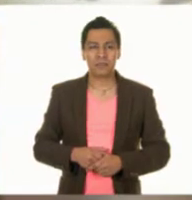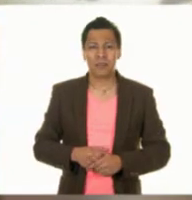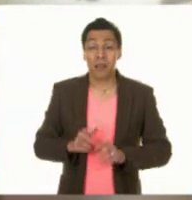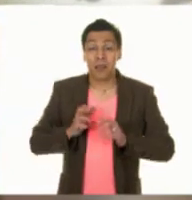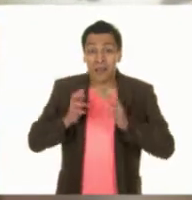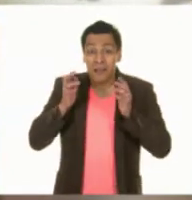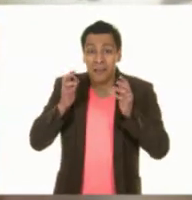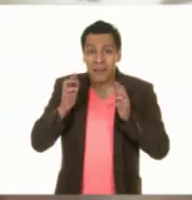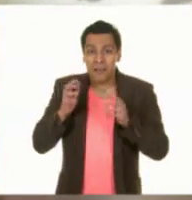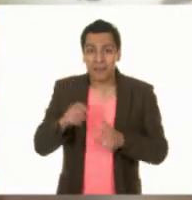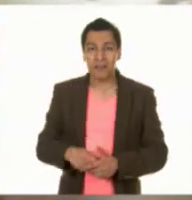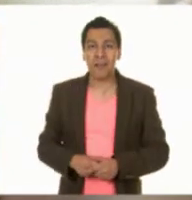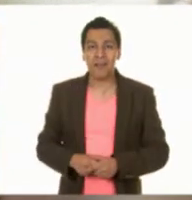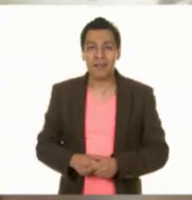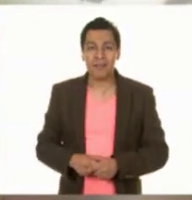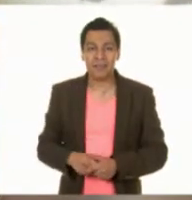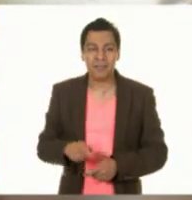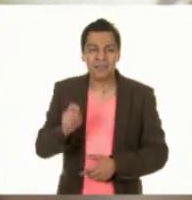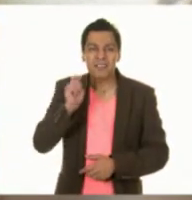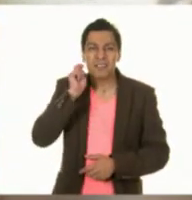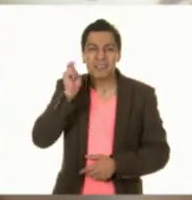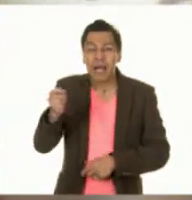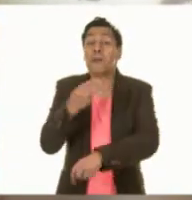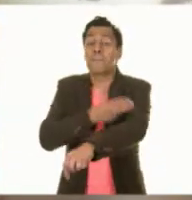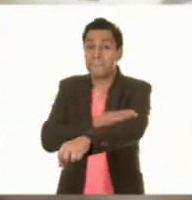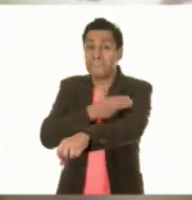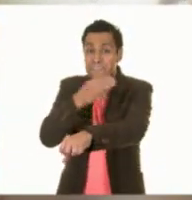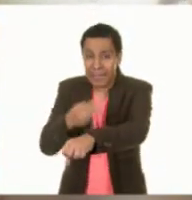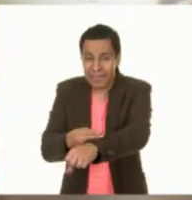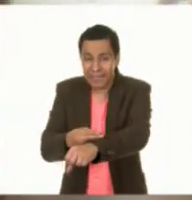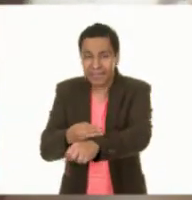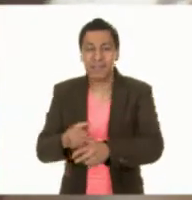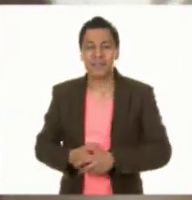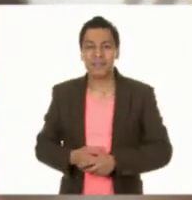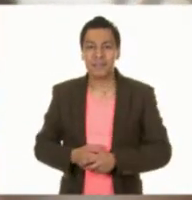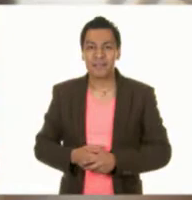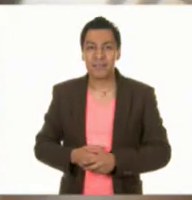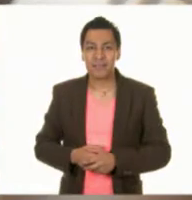¡Ay! ¡Es madera! ¿Ya viste? ¿Qué se ve allá?